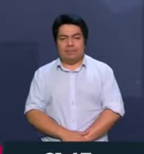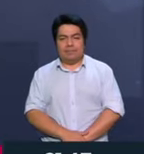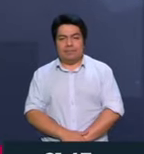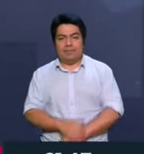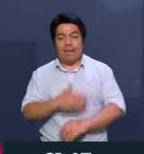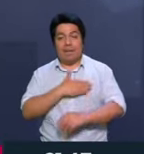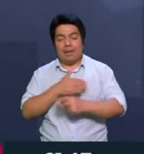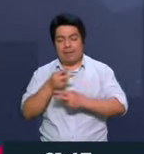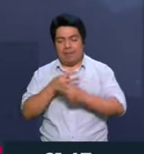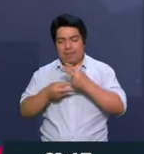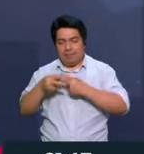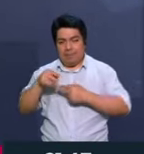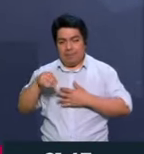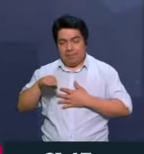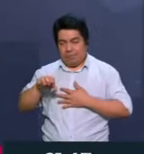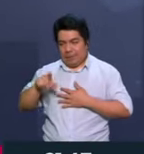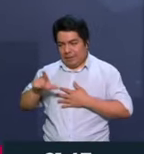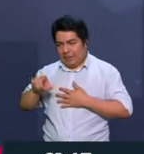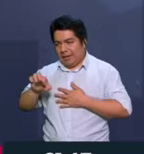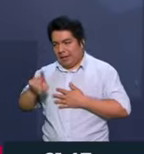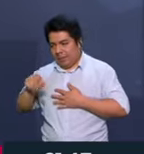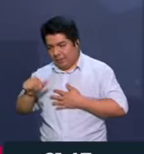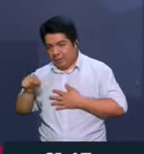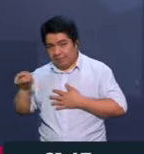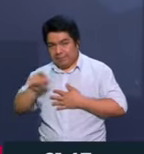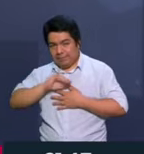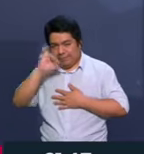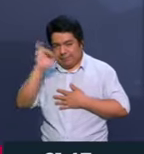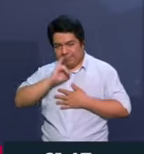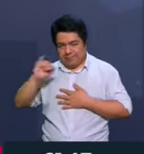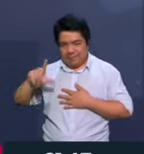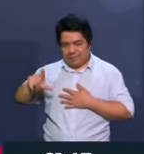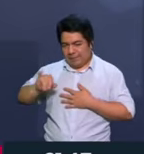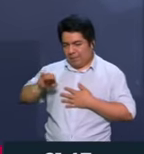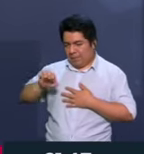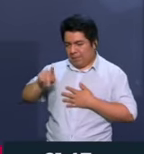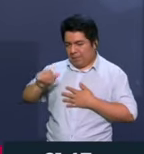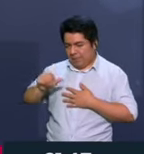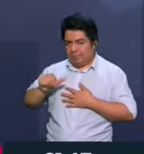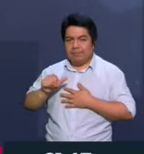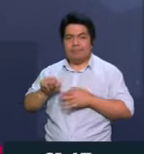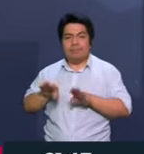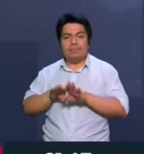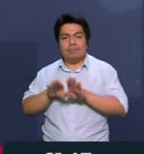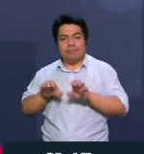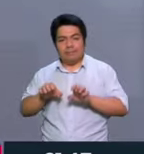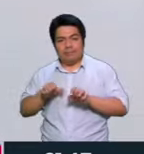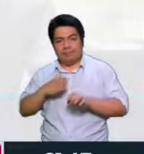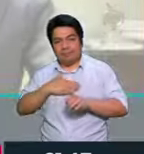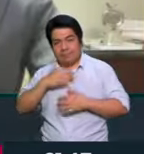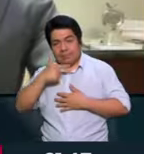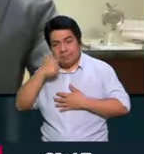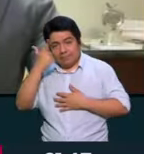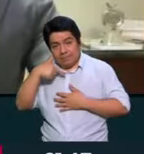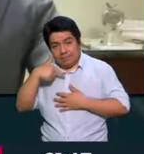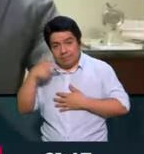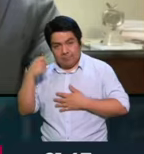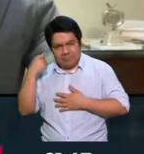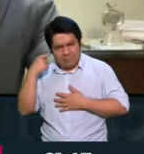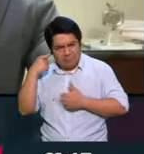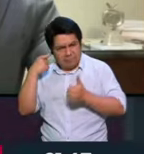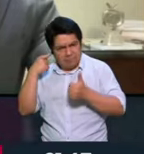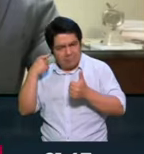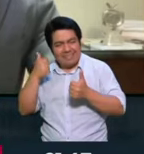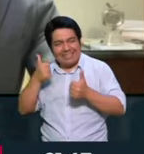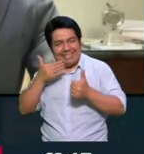Bienvenida como cada semana a Miguel Elorza, jefe de información de Infodemia. Miguel, buenas noches, ¿cómo estás? Miguel, ¿me escuchas? Te